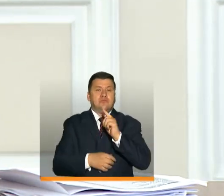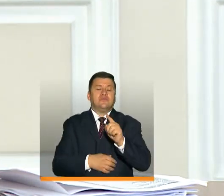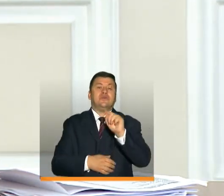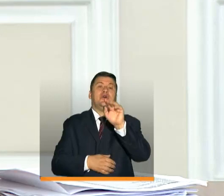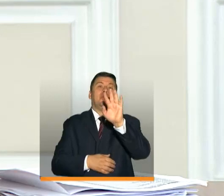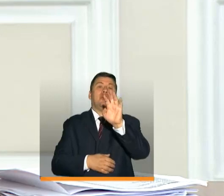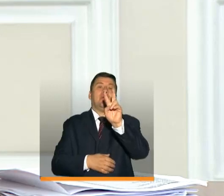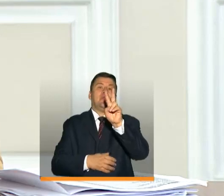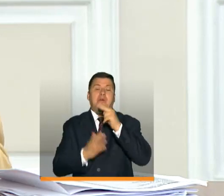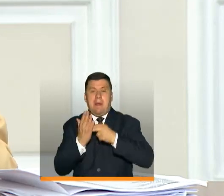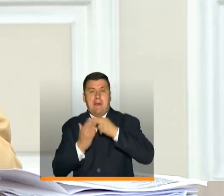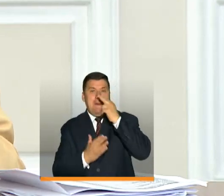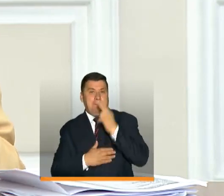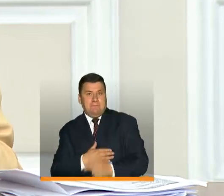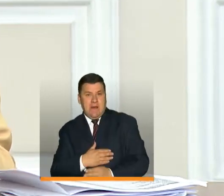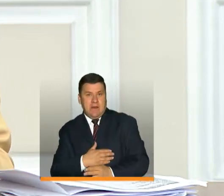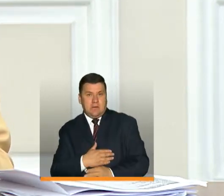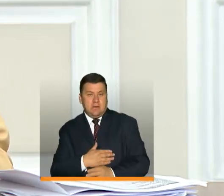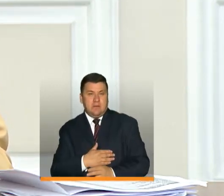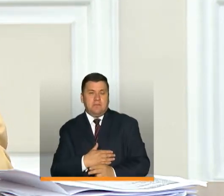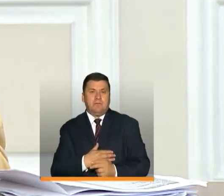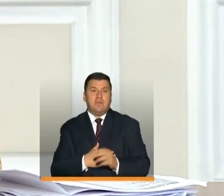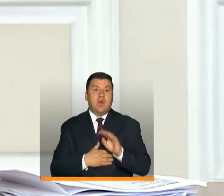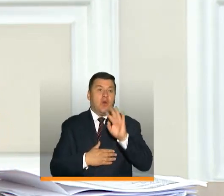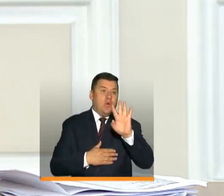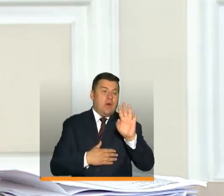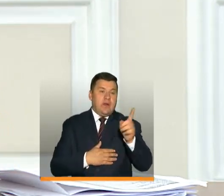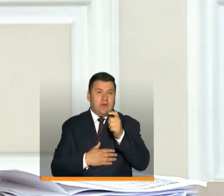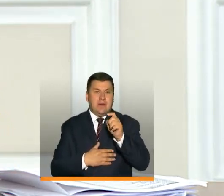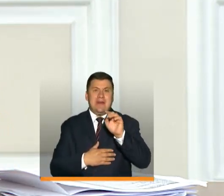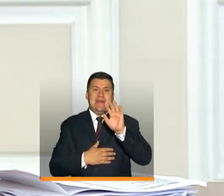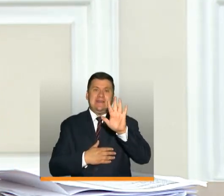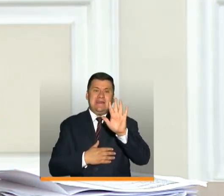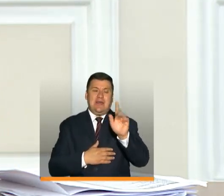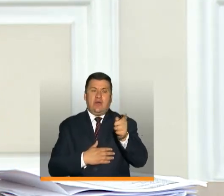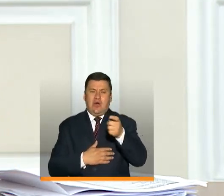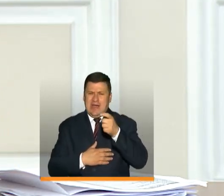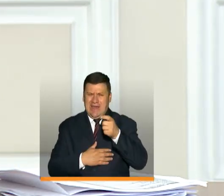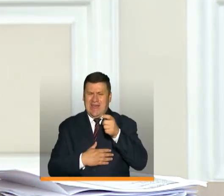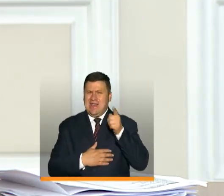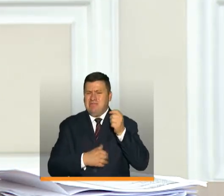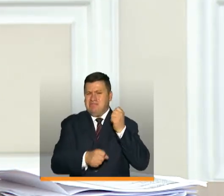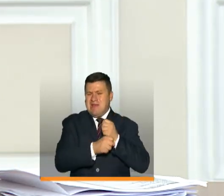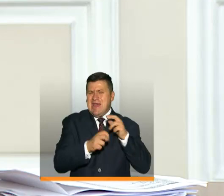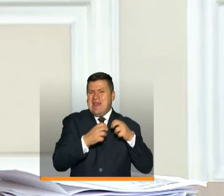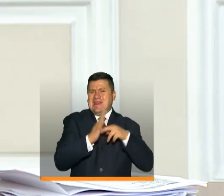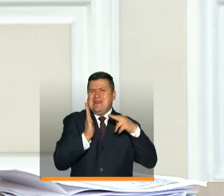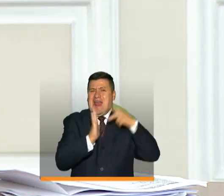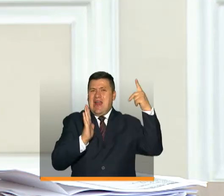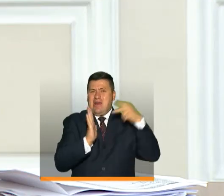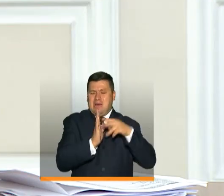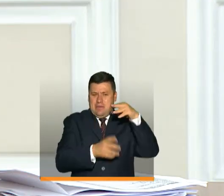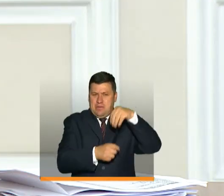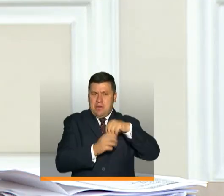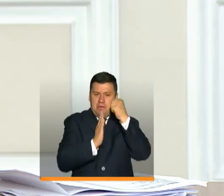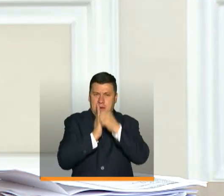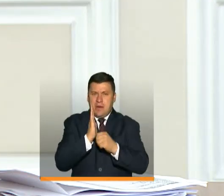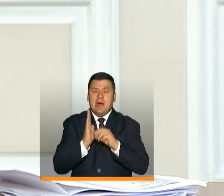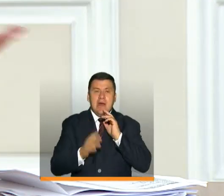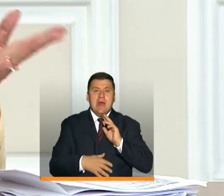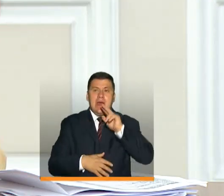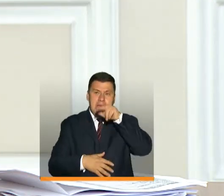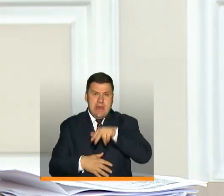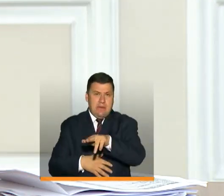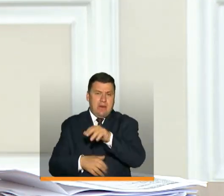92 proyectos entre las 4G, las 5G y todo este gran programa a través del INVÍAS.